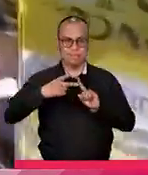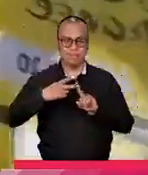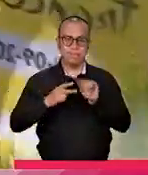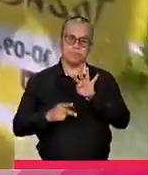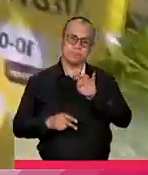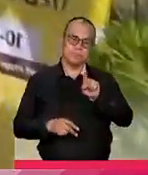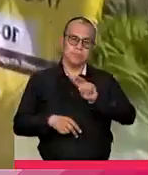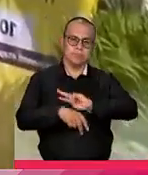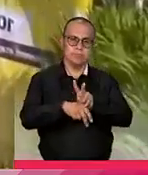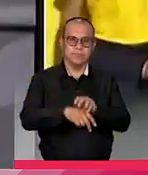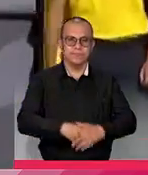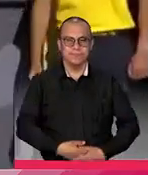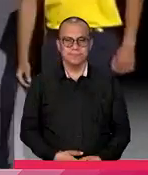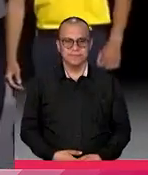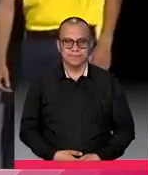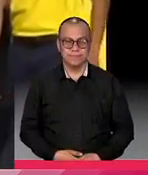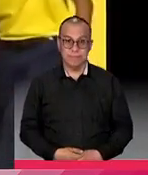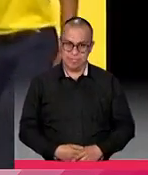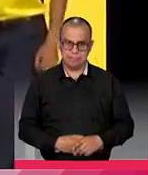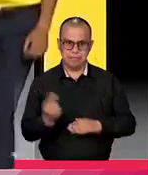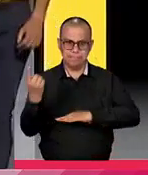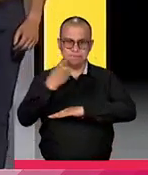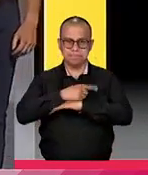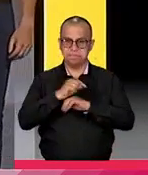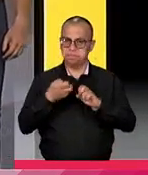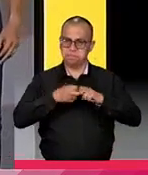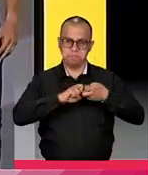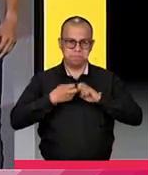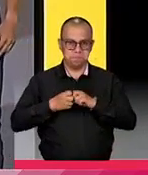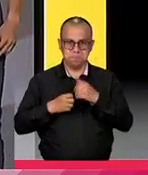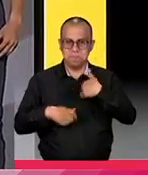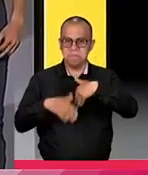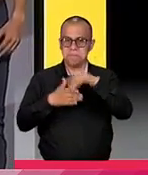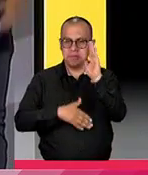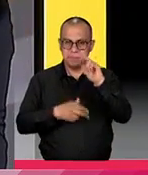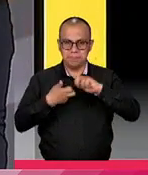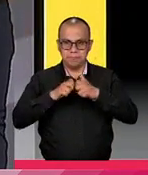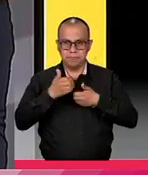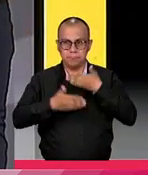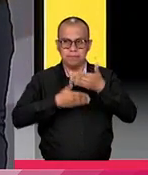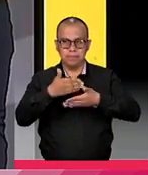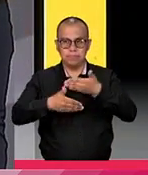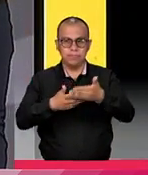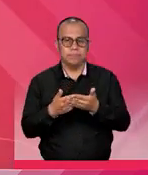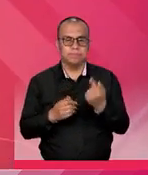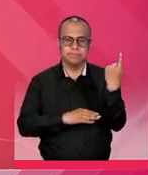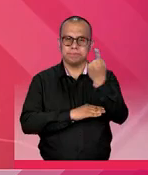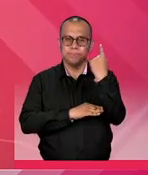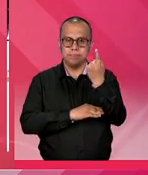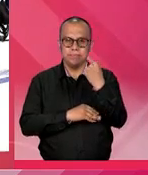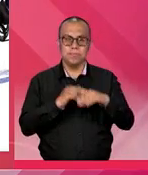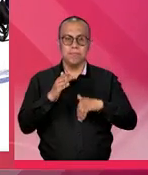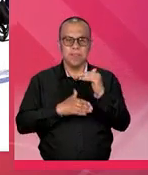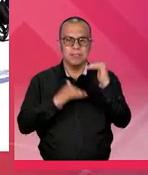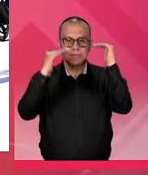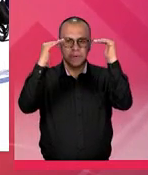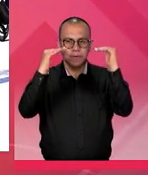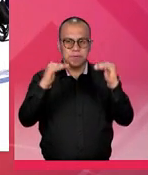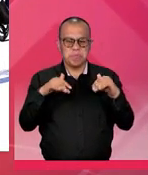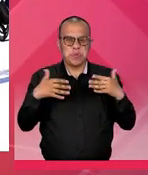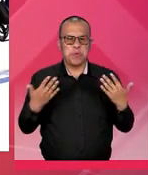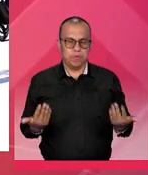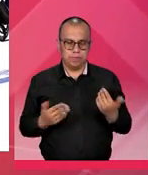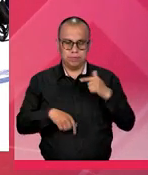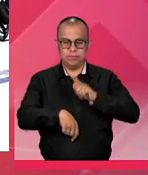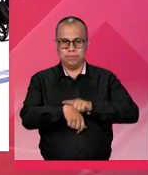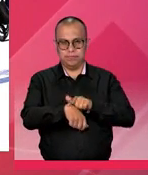47 segundos. Jornada sin complicaciones para los favoritos. Primo Roglic sigue al comando de la general. Egan Bernal lo escolta a 21